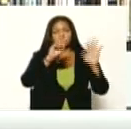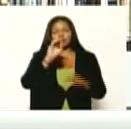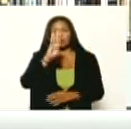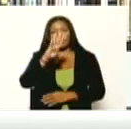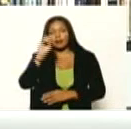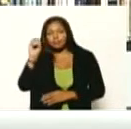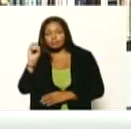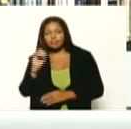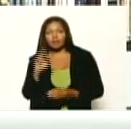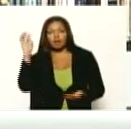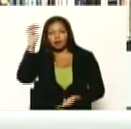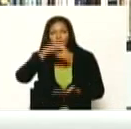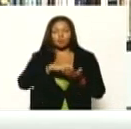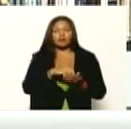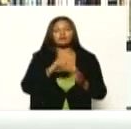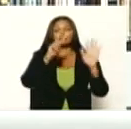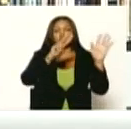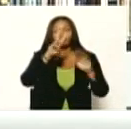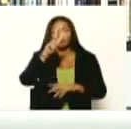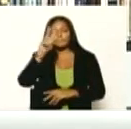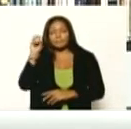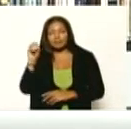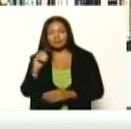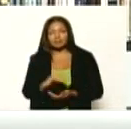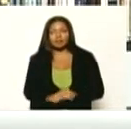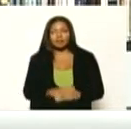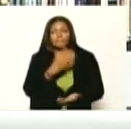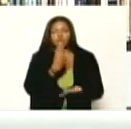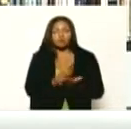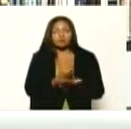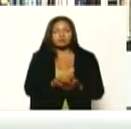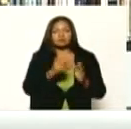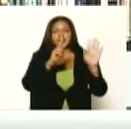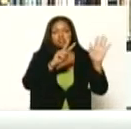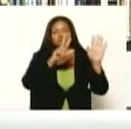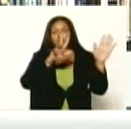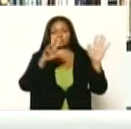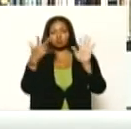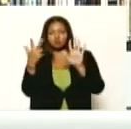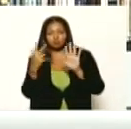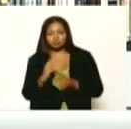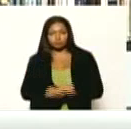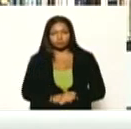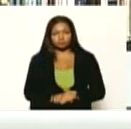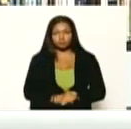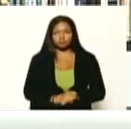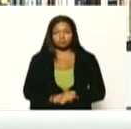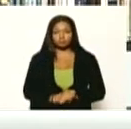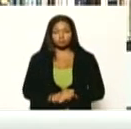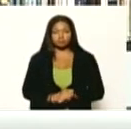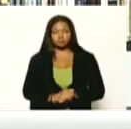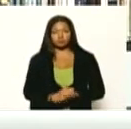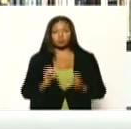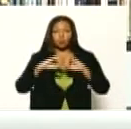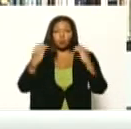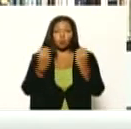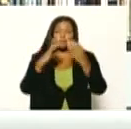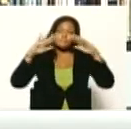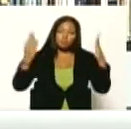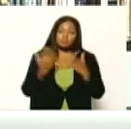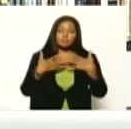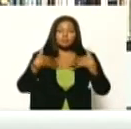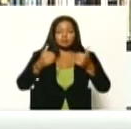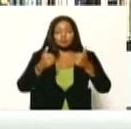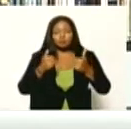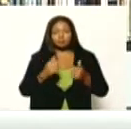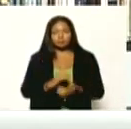740, Aragua 720 y Monagas 718. La Organización Mundial de la Salud,